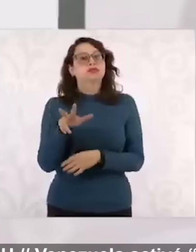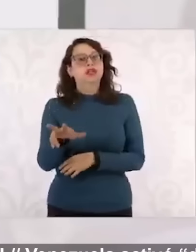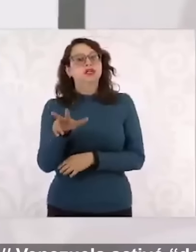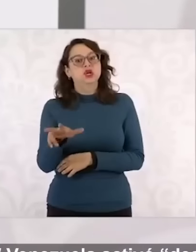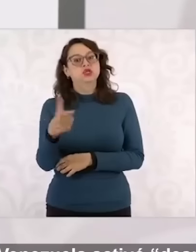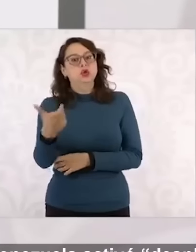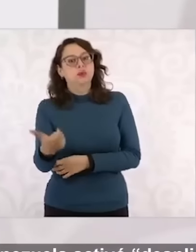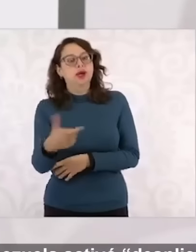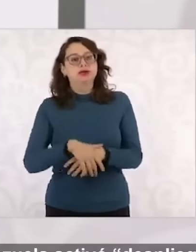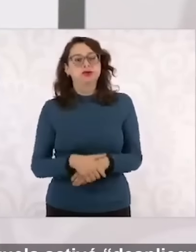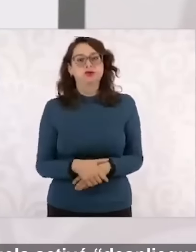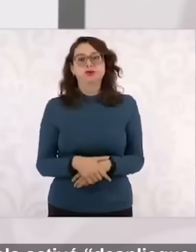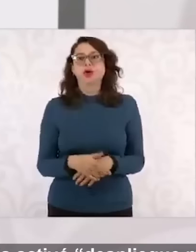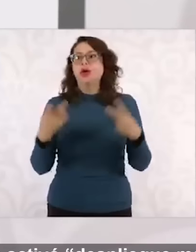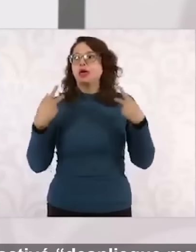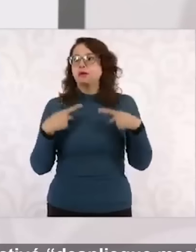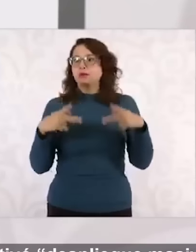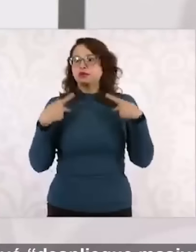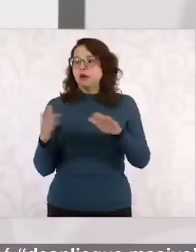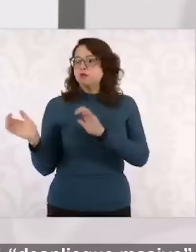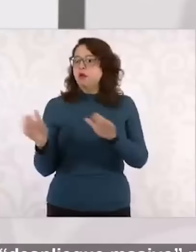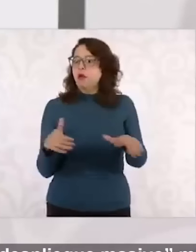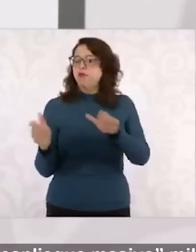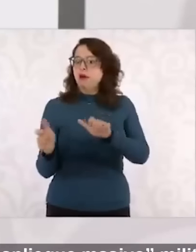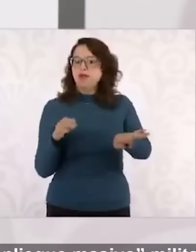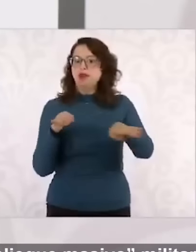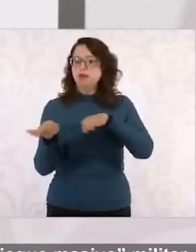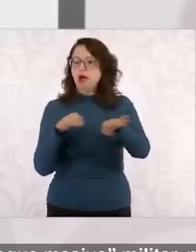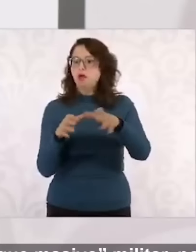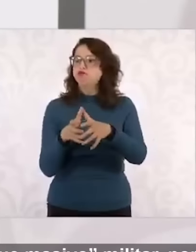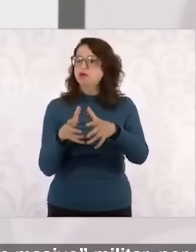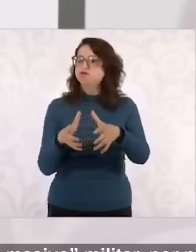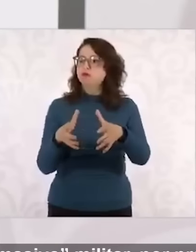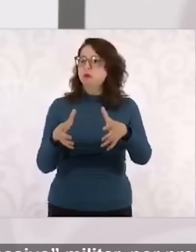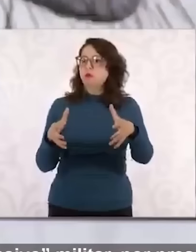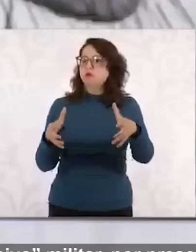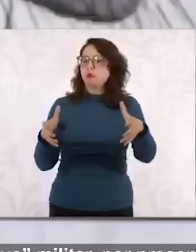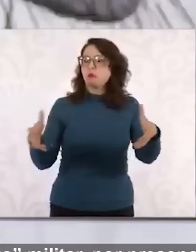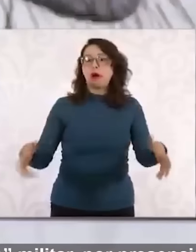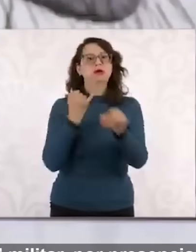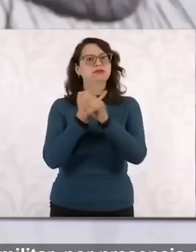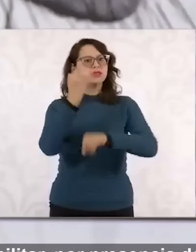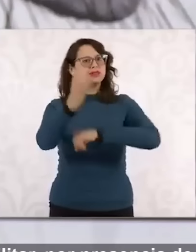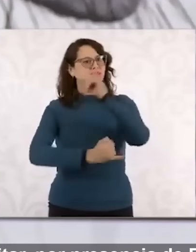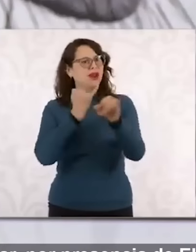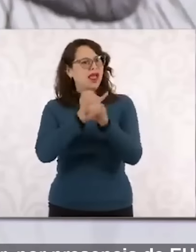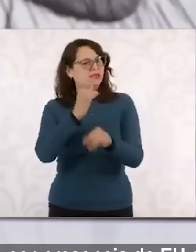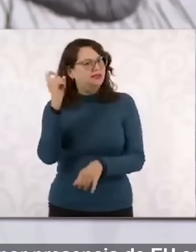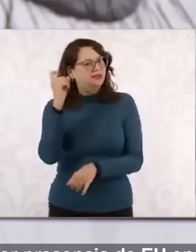¿Por qué se crean empleos? Aún con la situación internacional que vive el mundo.